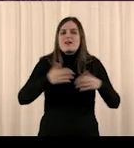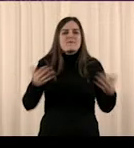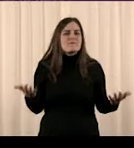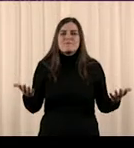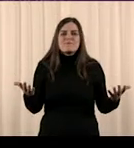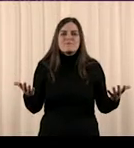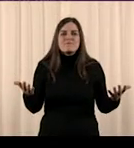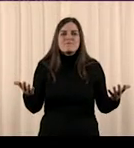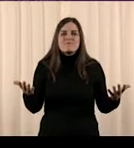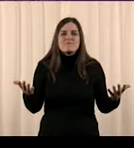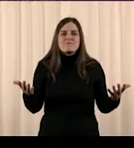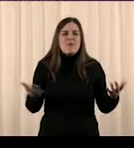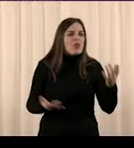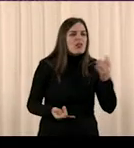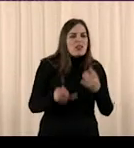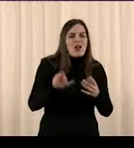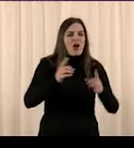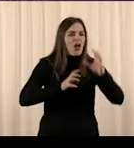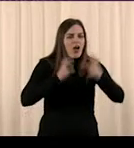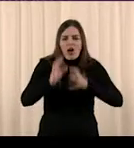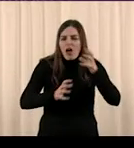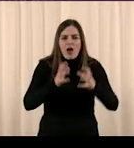happen? ¿Por qué sucedió?